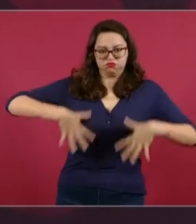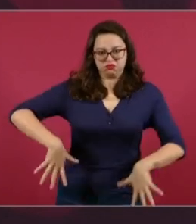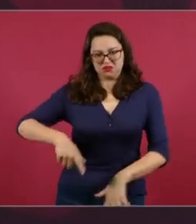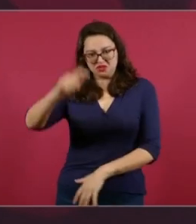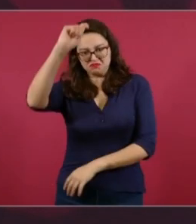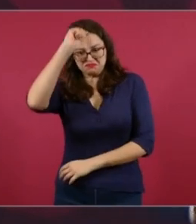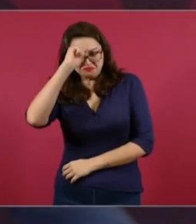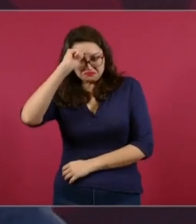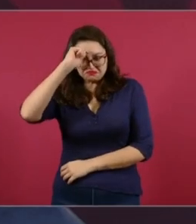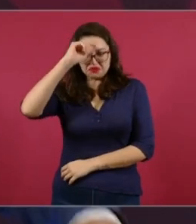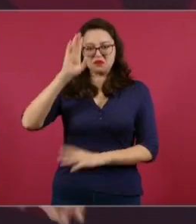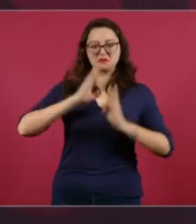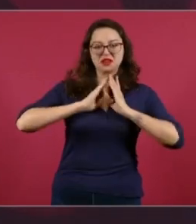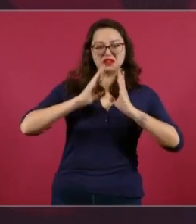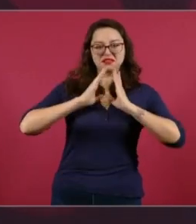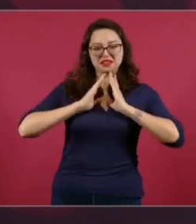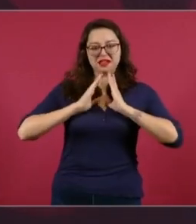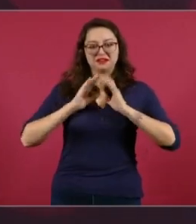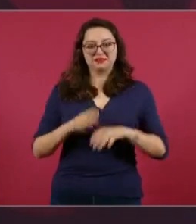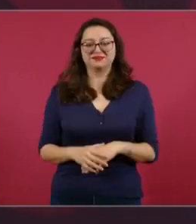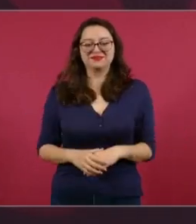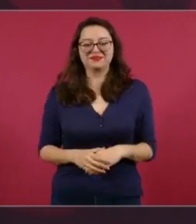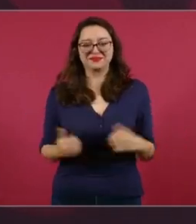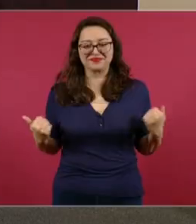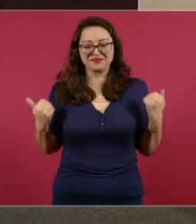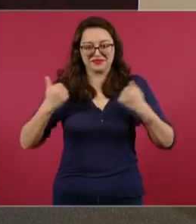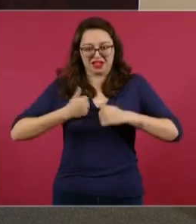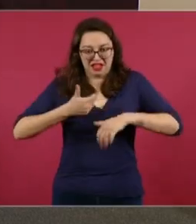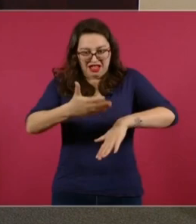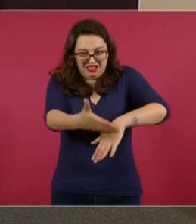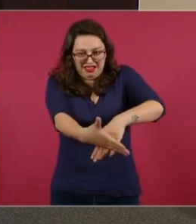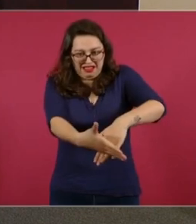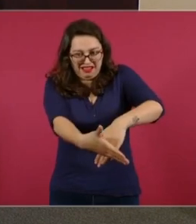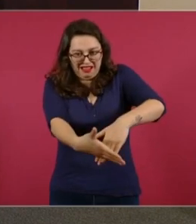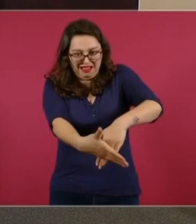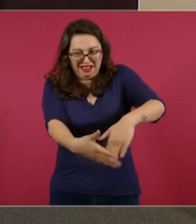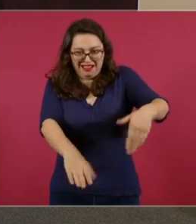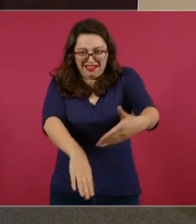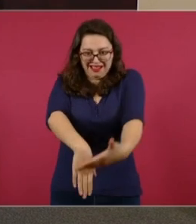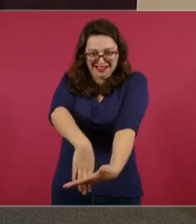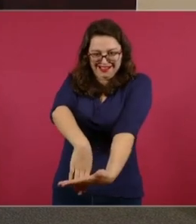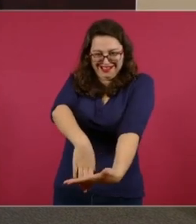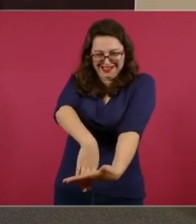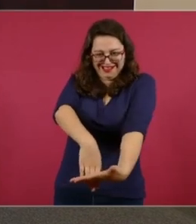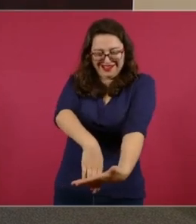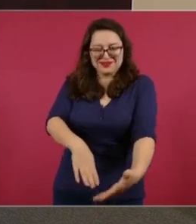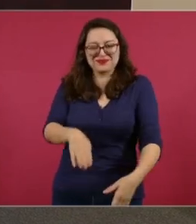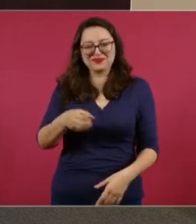su gorra. El chaleco le quedaba grande, parecía el comandante Borolas,